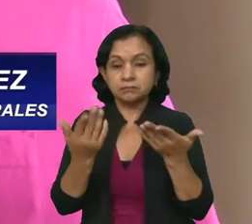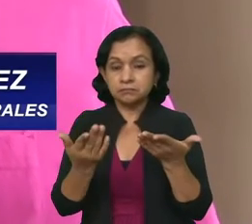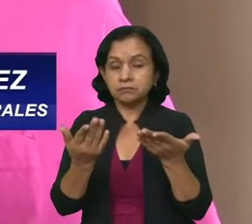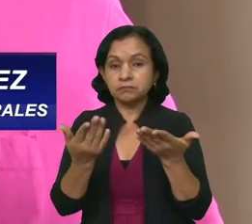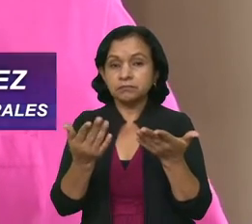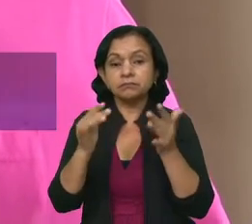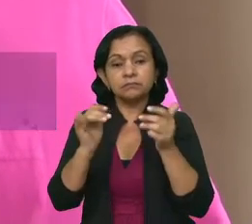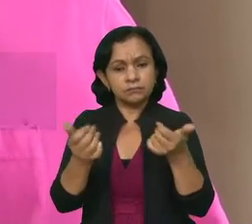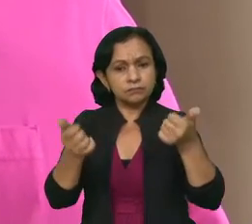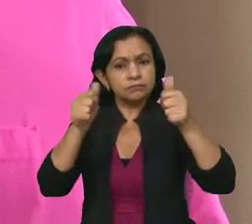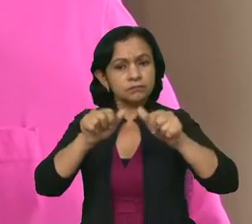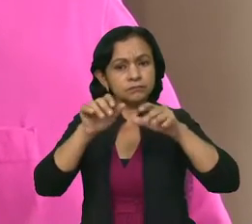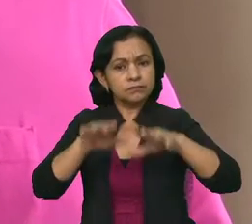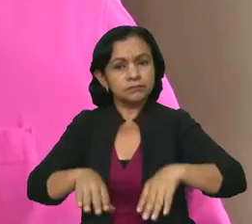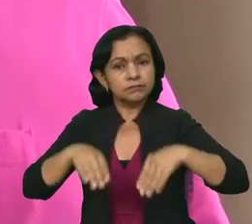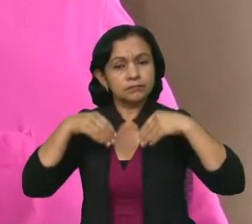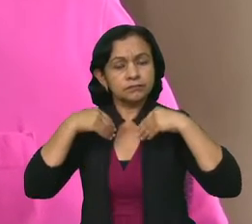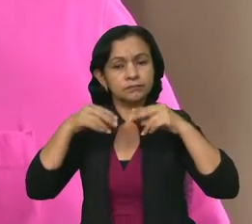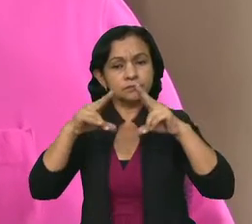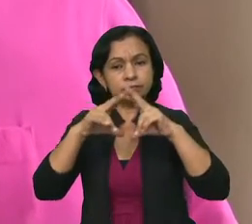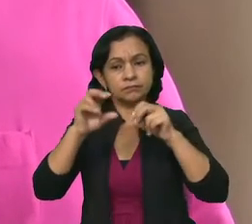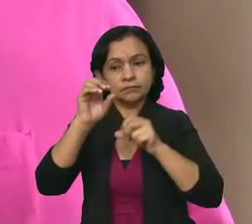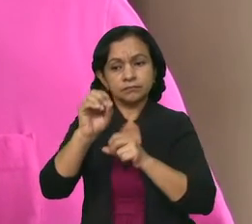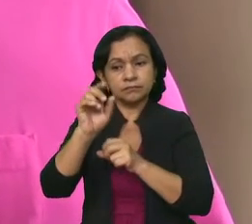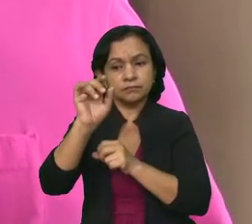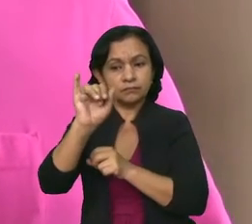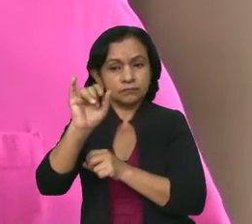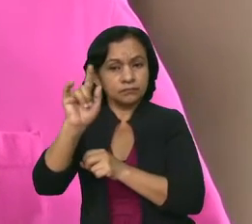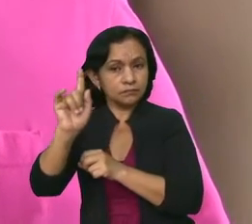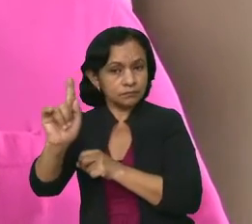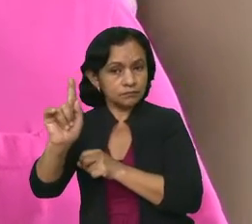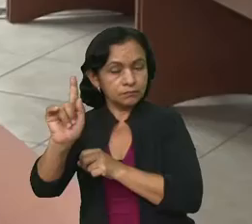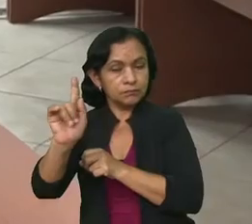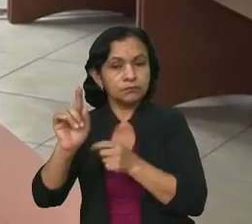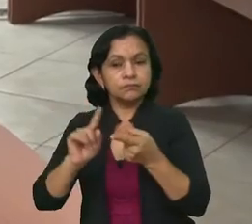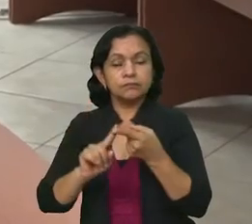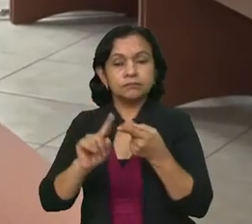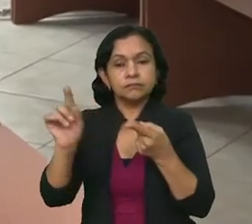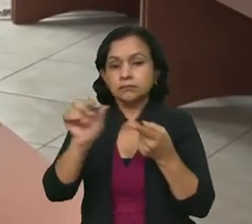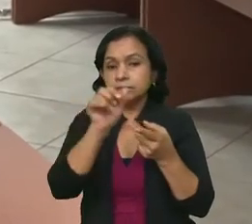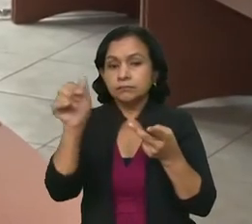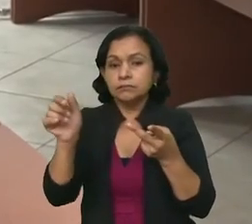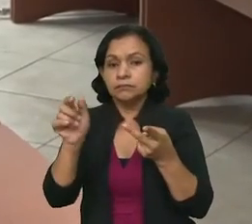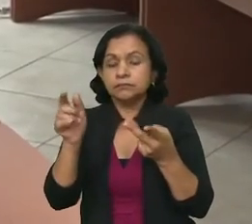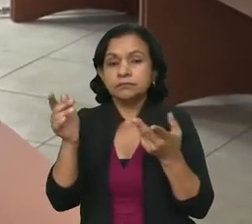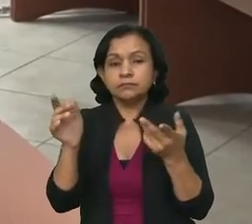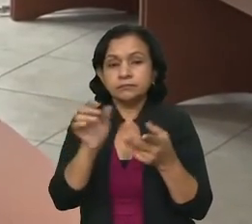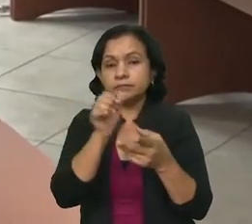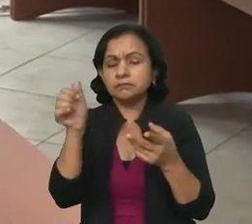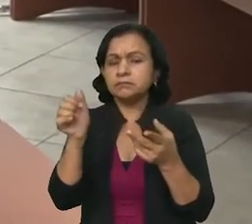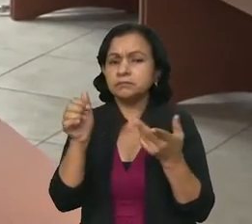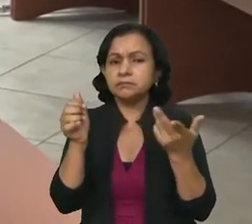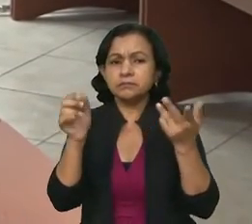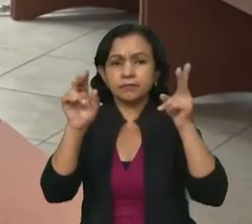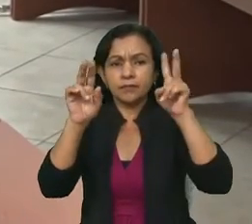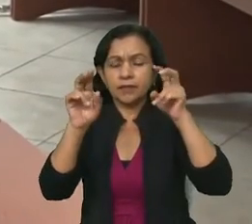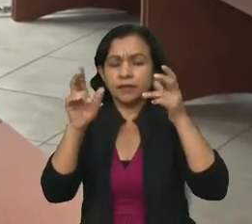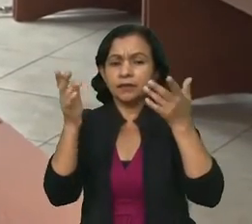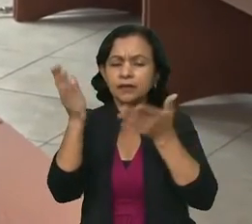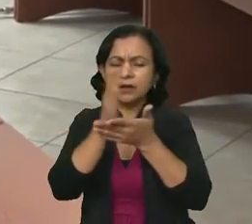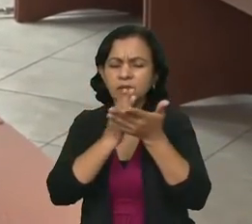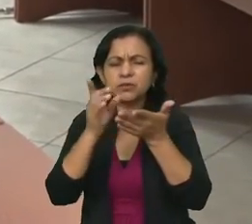estaban aprobados por la OIT. Y teníamos otros